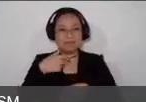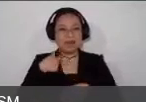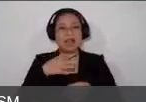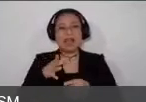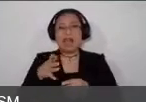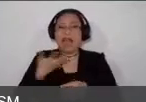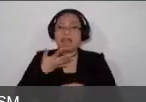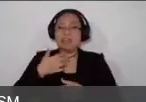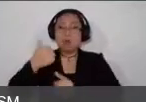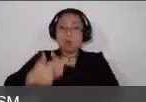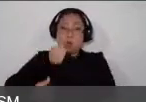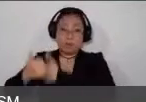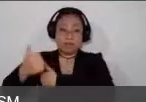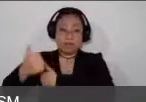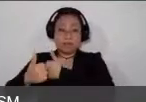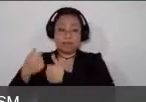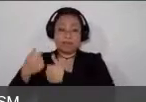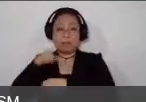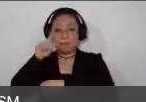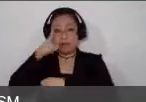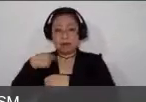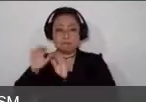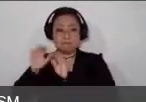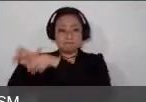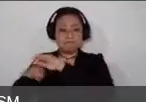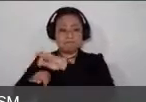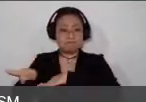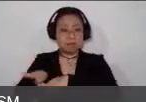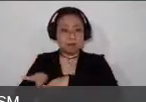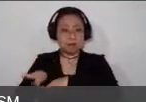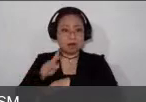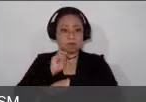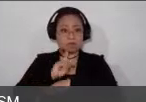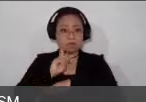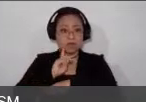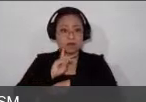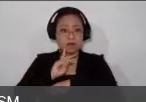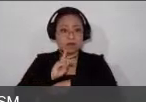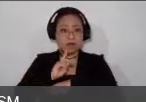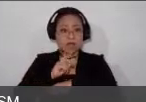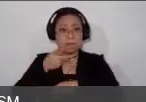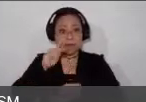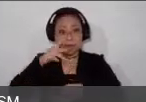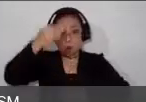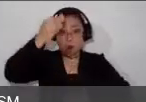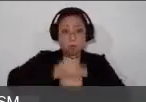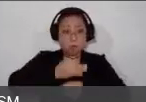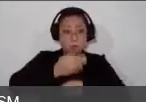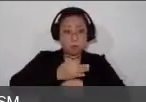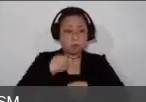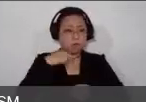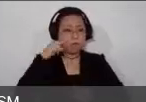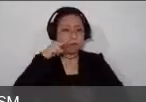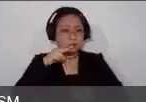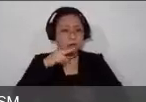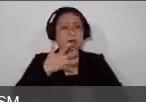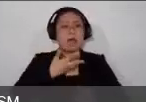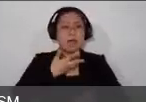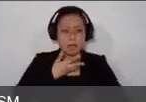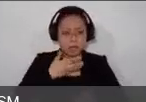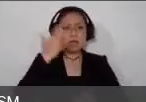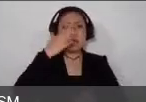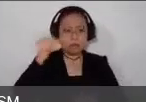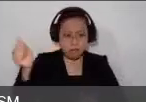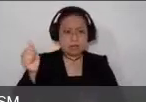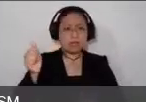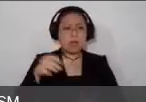yo creo que en este mujer en este momento la mujer tiene esa capacidad de dar amor